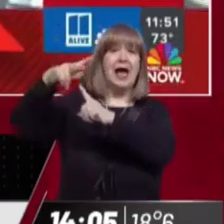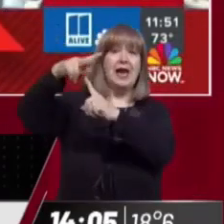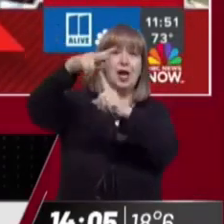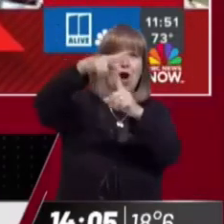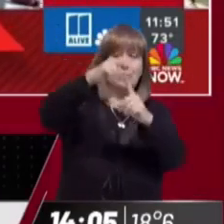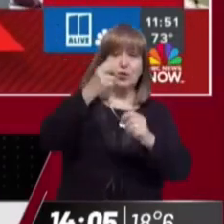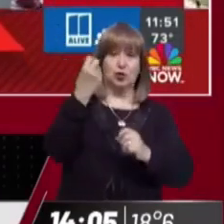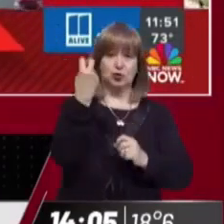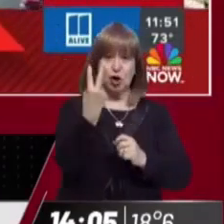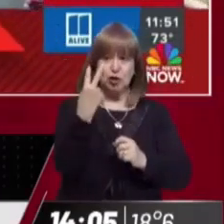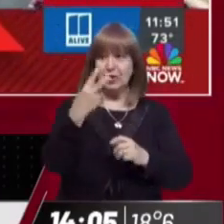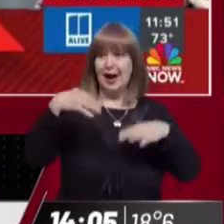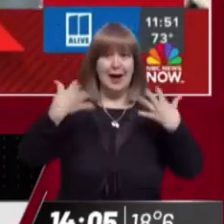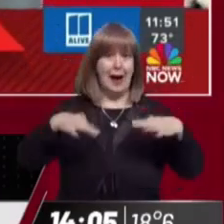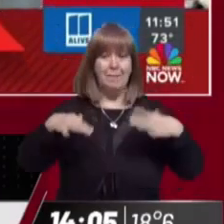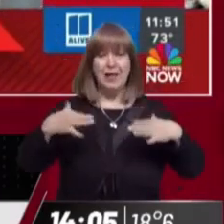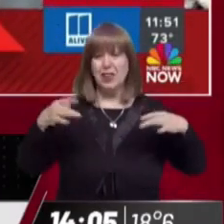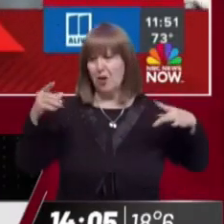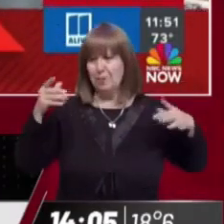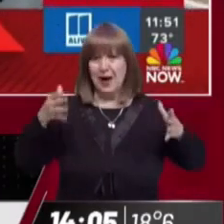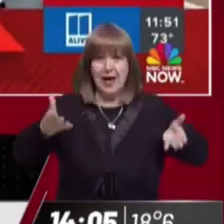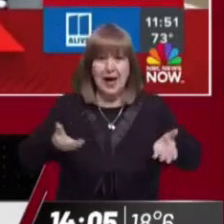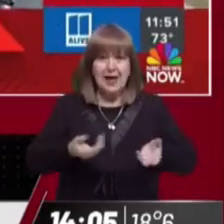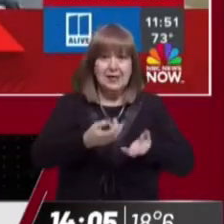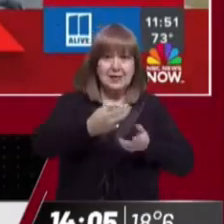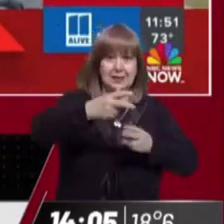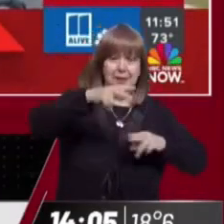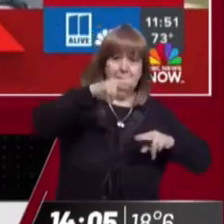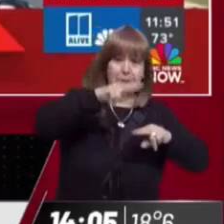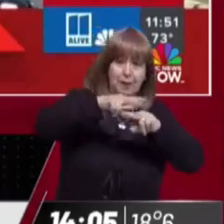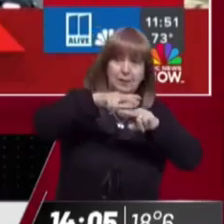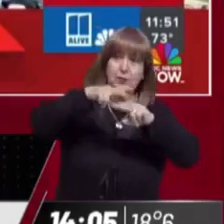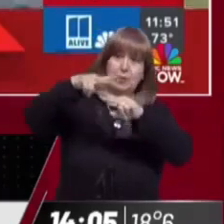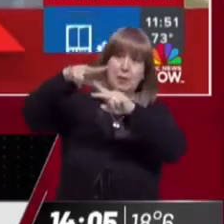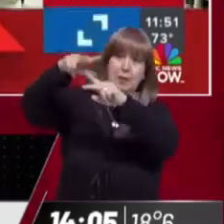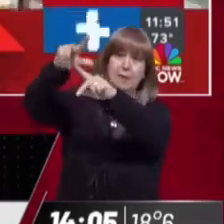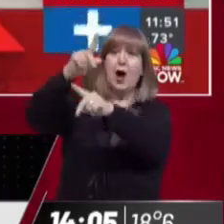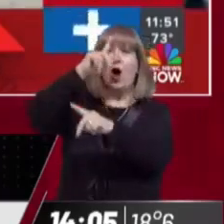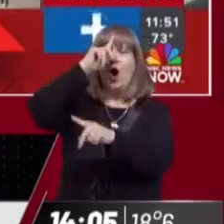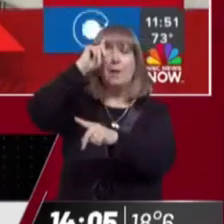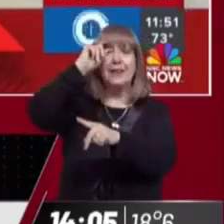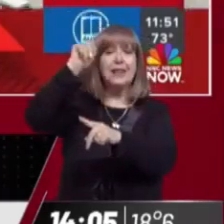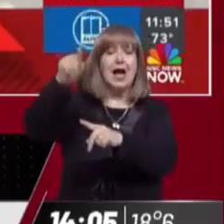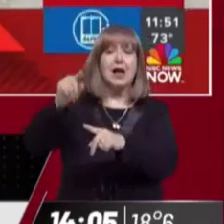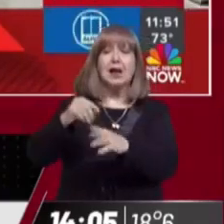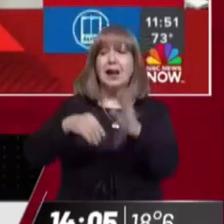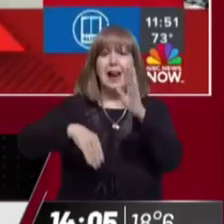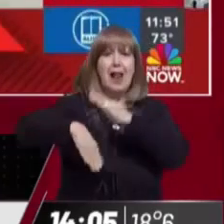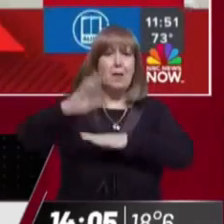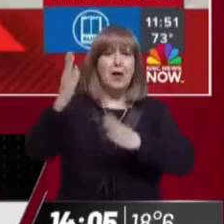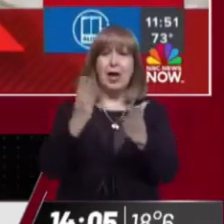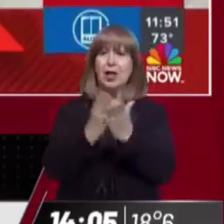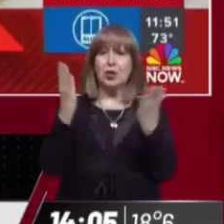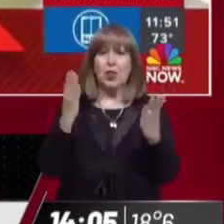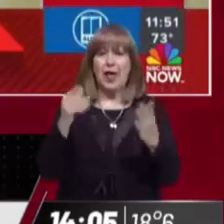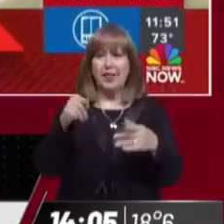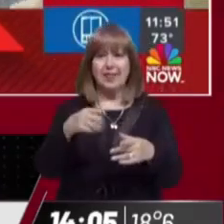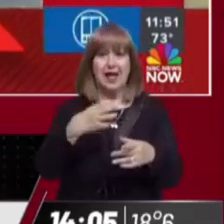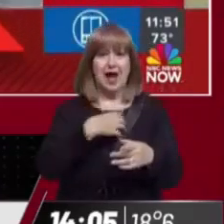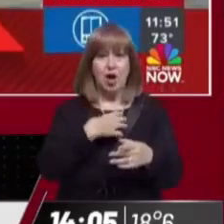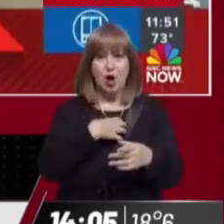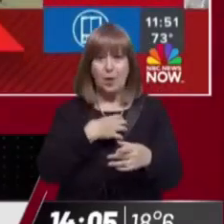han llevado ya a varias personas no eh se cre ven que la mayoría son estudiantes Aunque hay